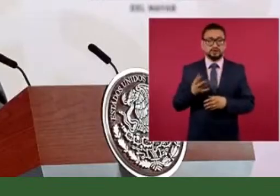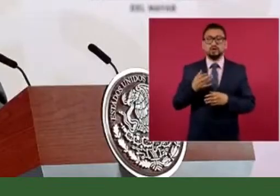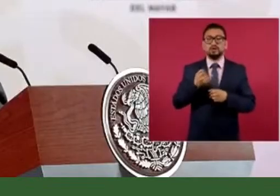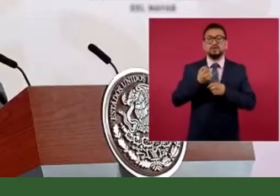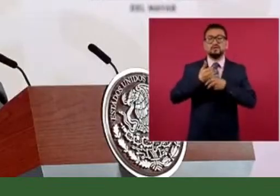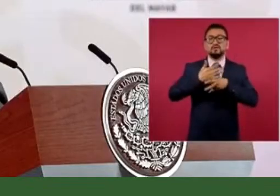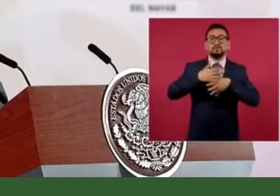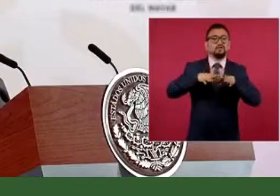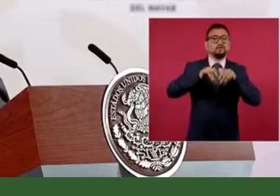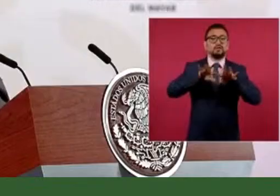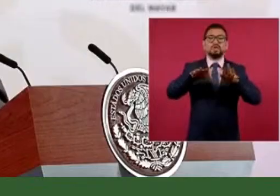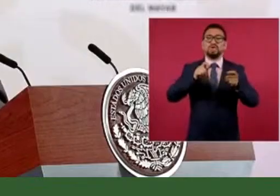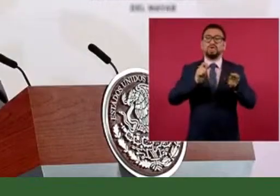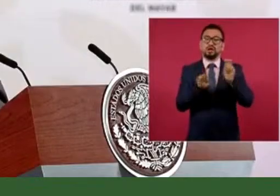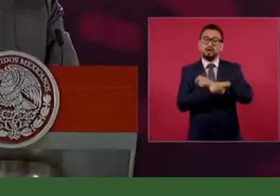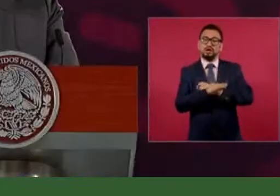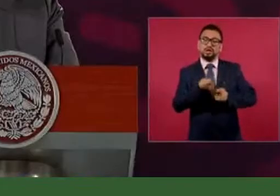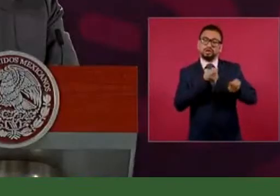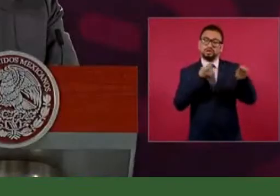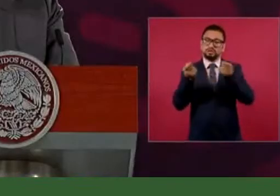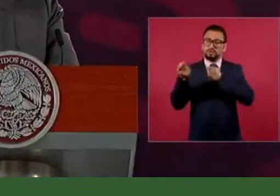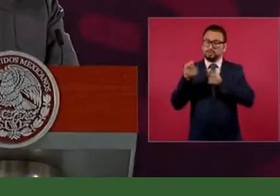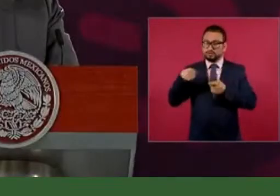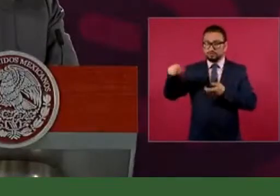o manipulación